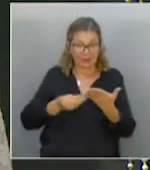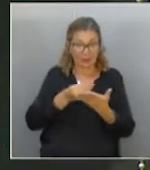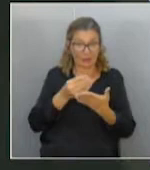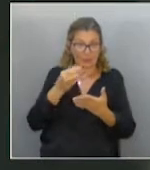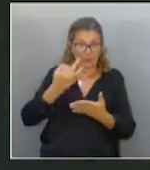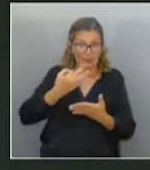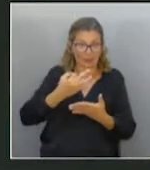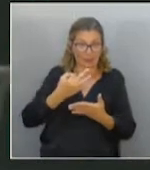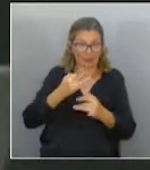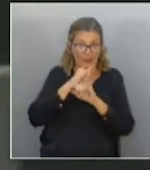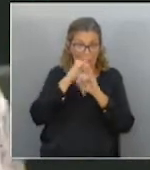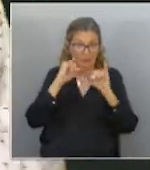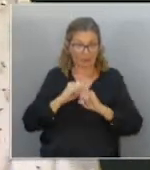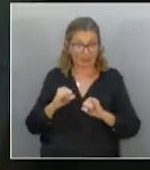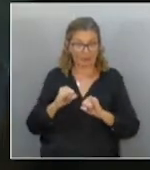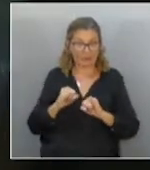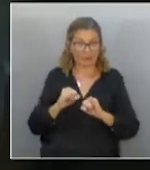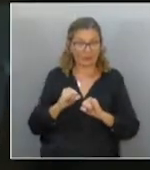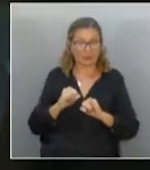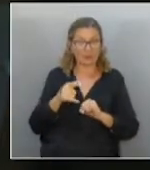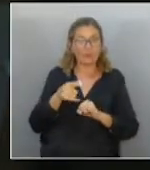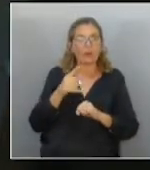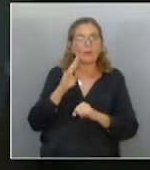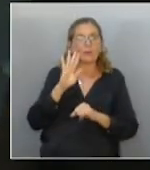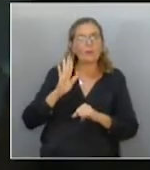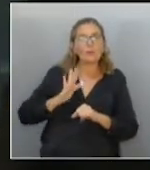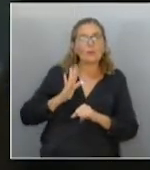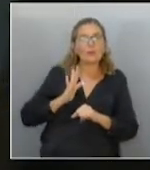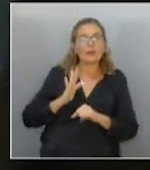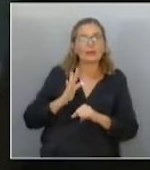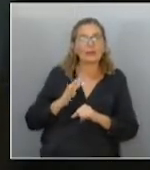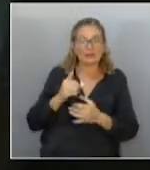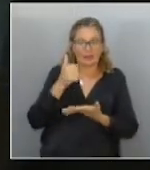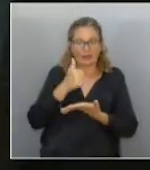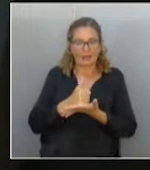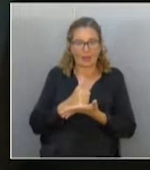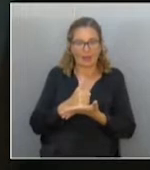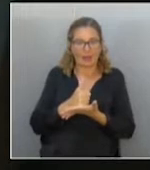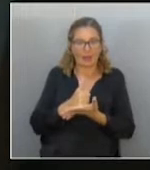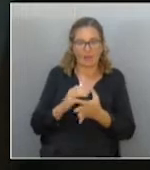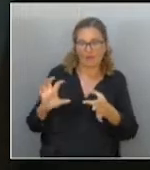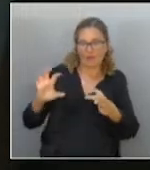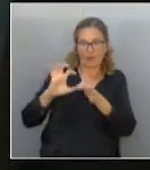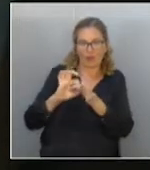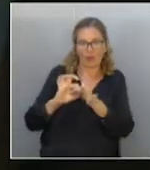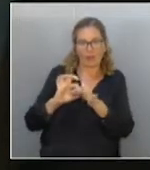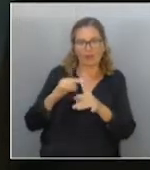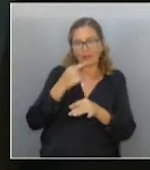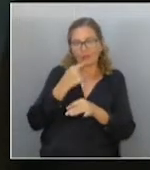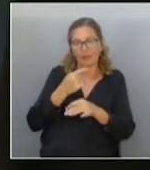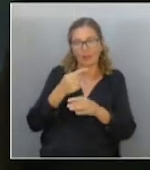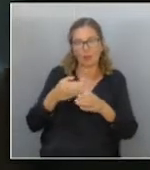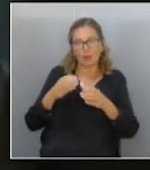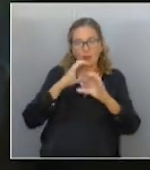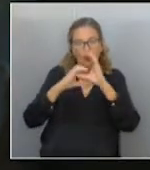súper feliz. Porque en realidad la convocatoria era para mujeres y disidencias que estuvieran vinculadas, digamos, con la